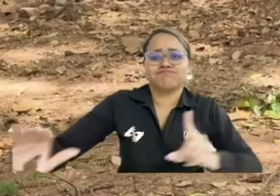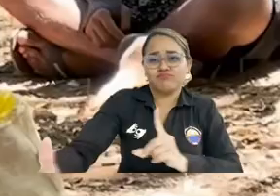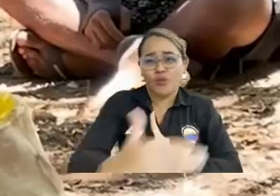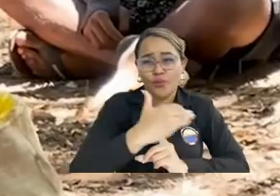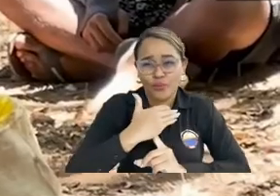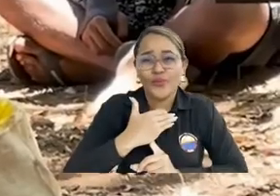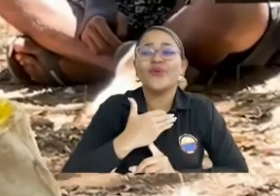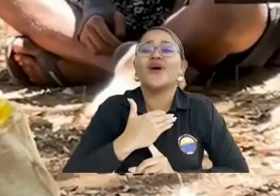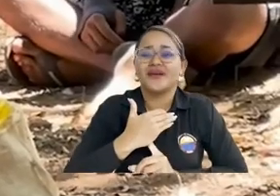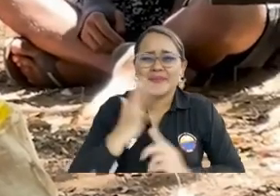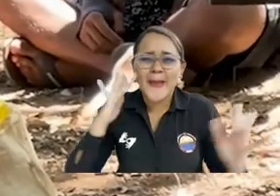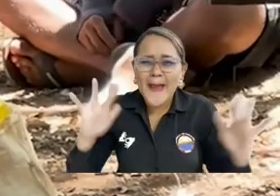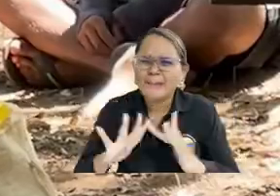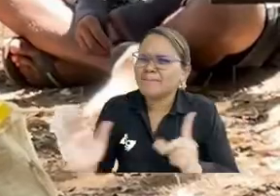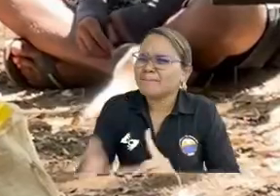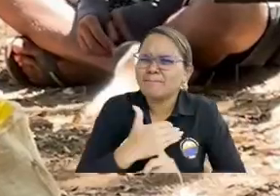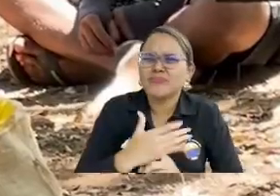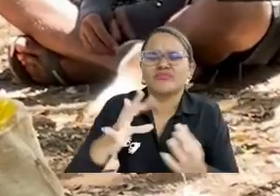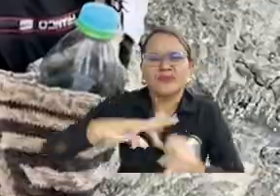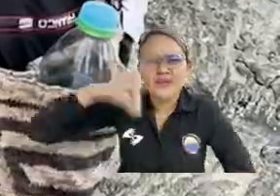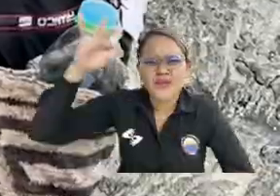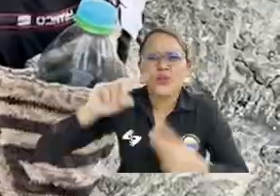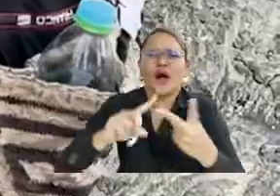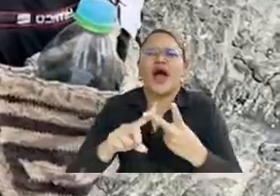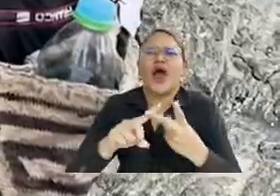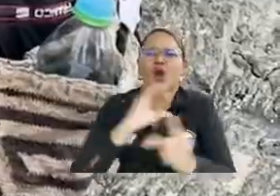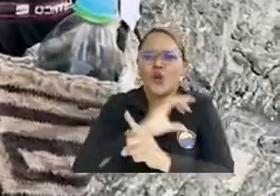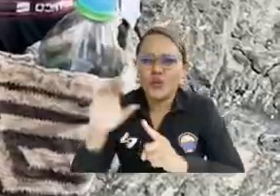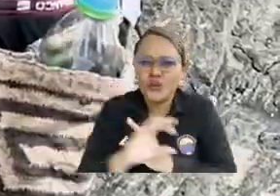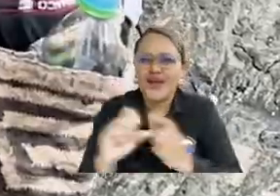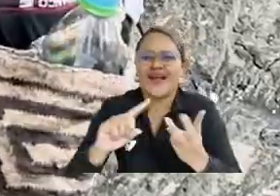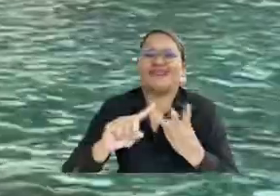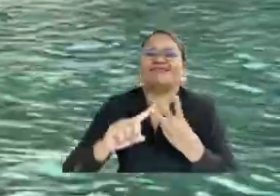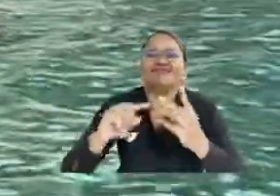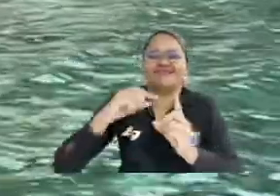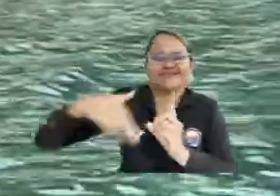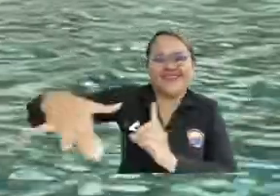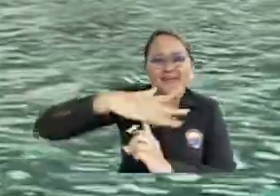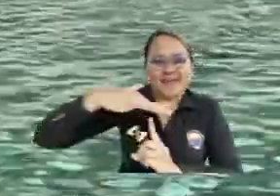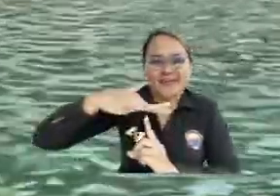de protección de los sitios a nivel espiritual, cultural y ambiental.